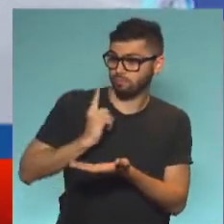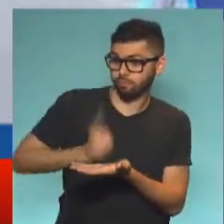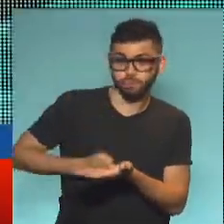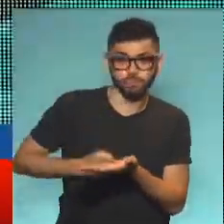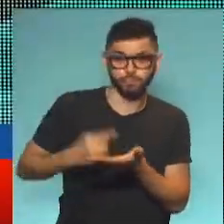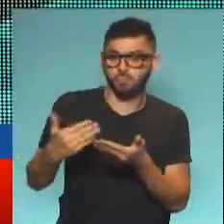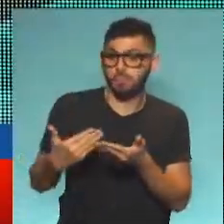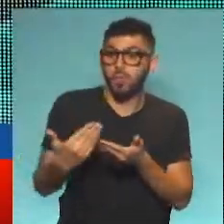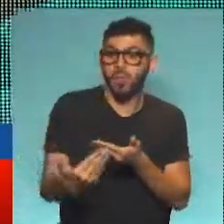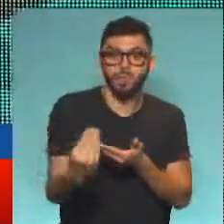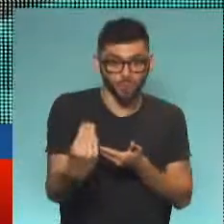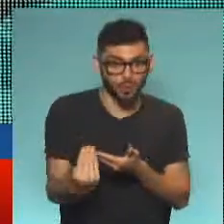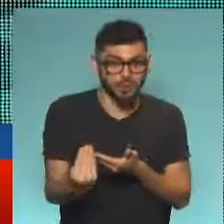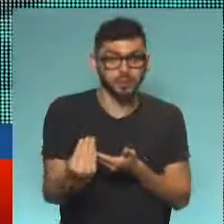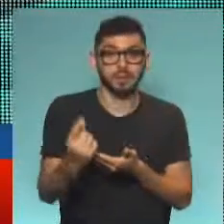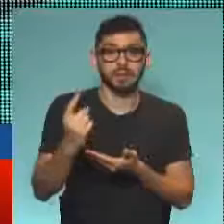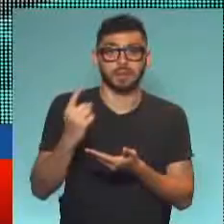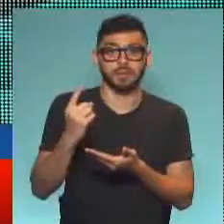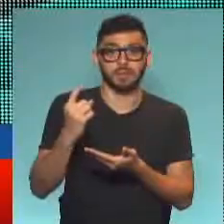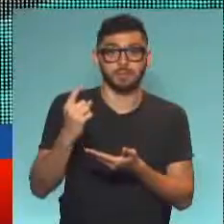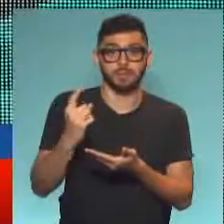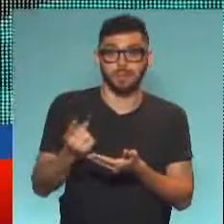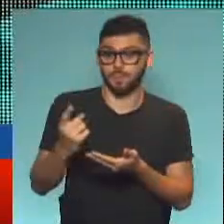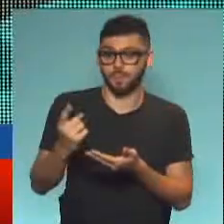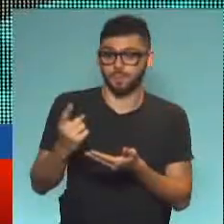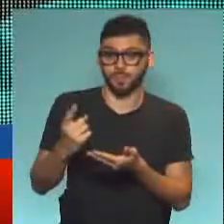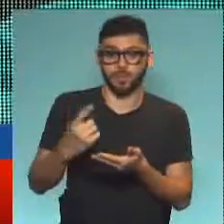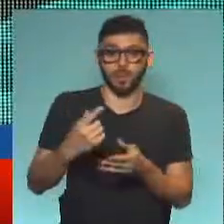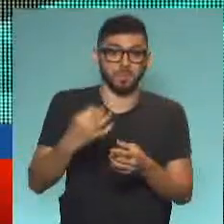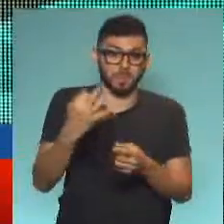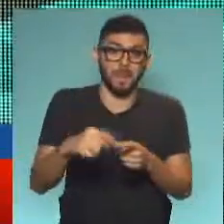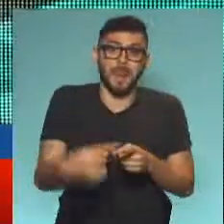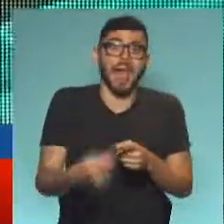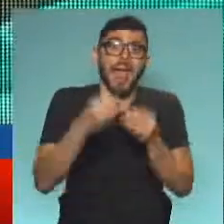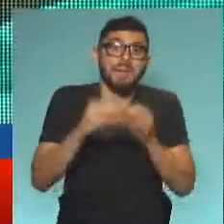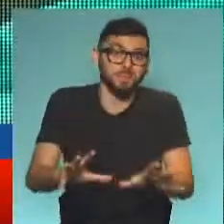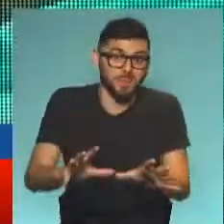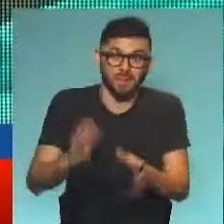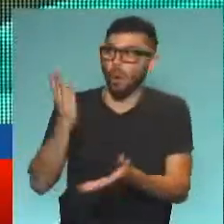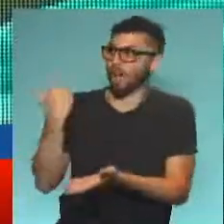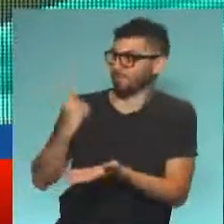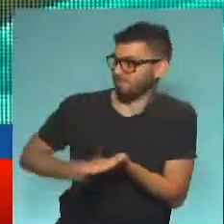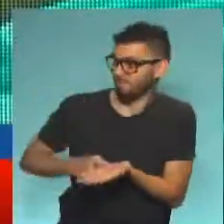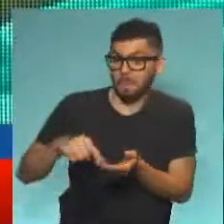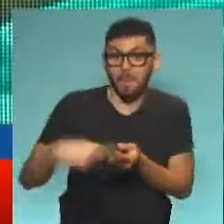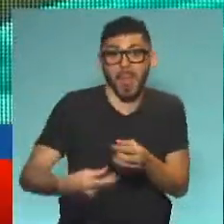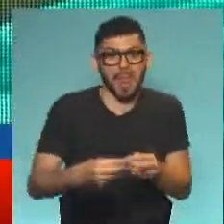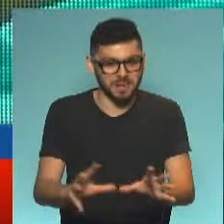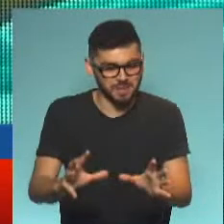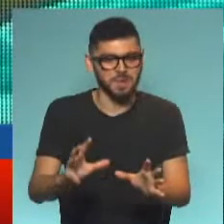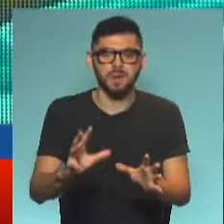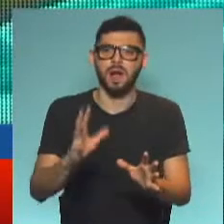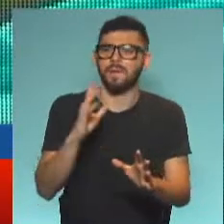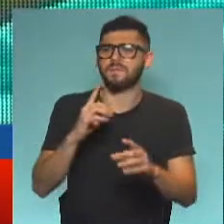anuncios, el día anterior de que empiecen a cumplir. Vamos primero con Nico para el ámbito político. Quizás